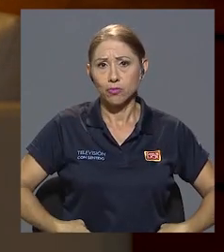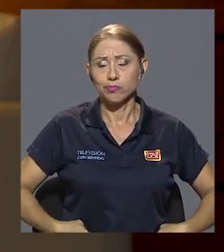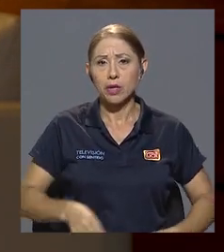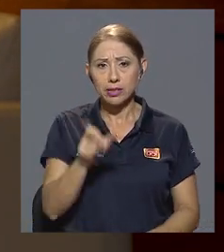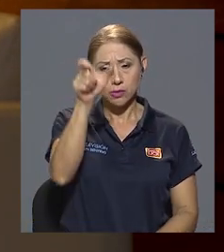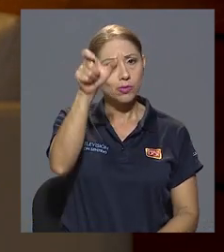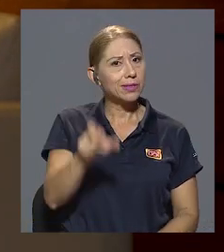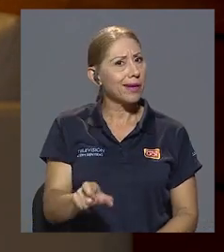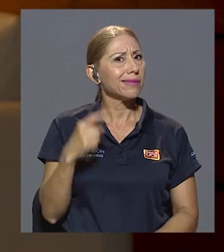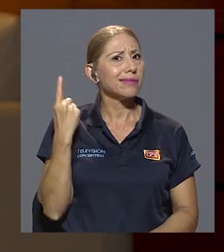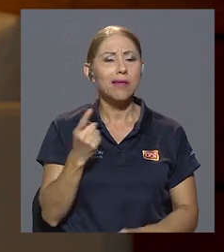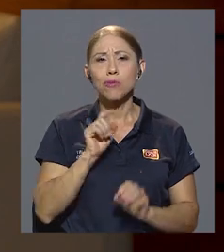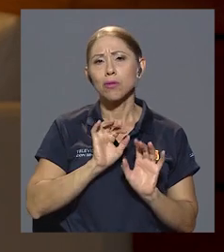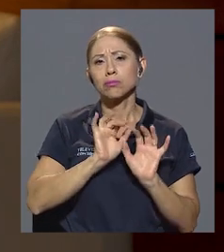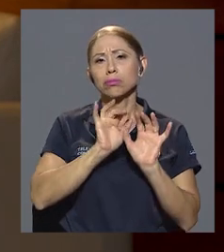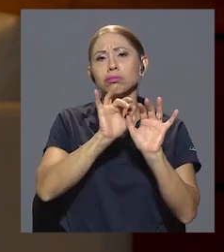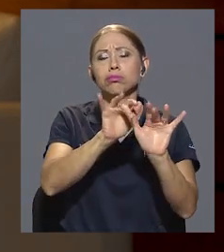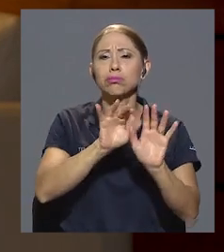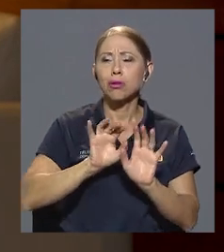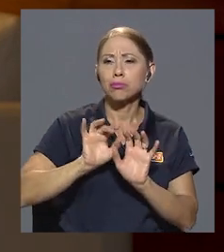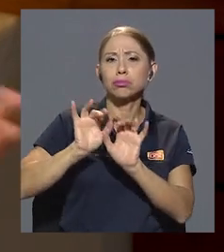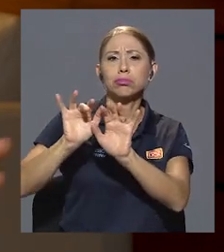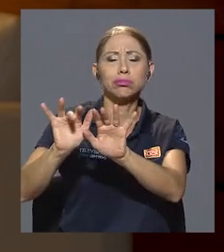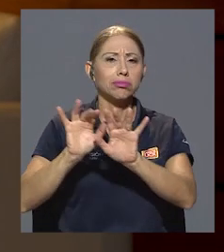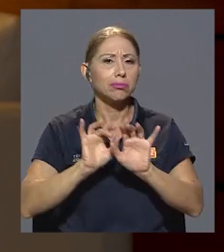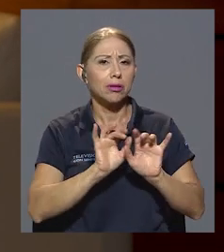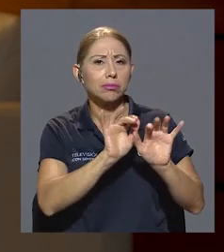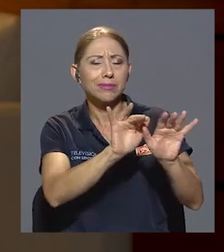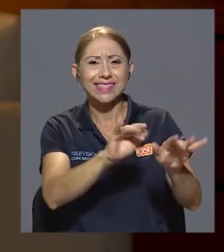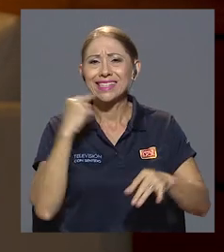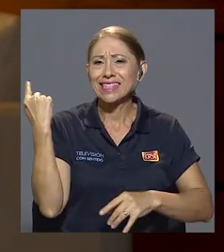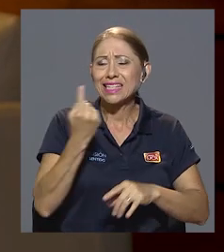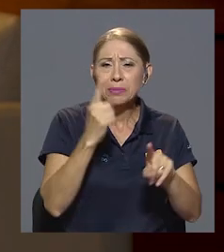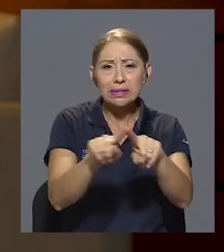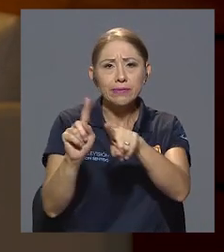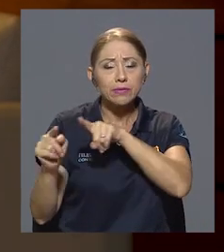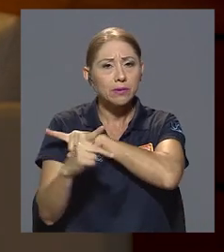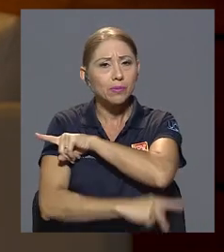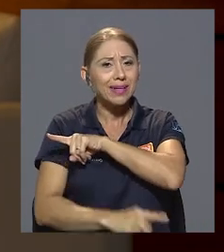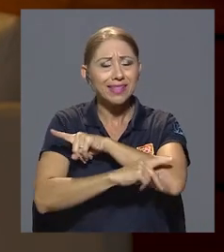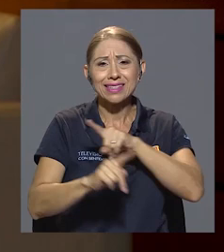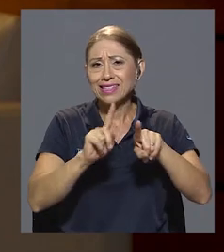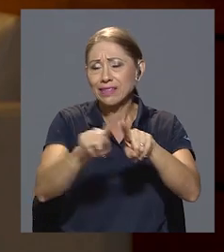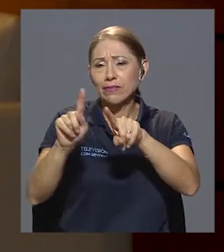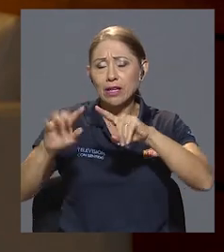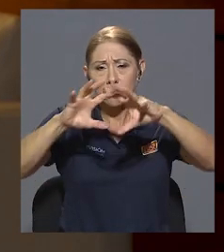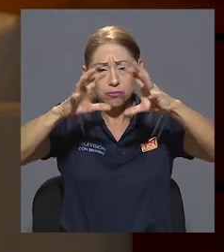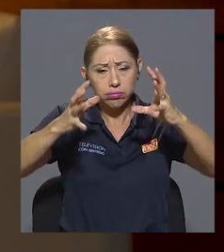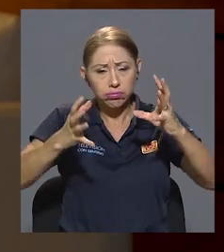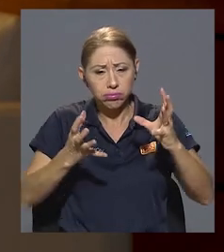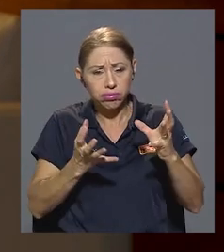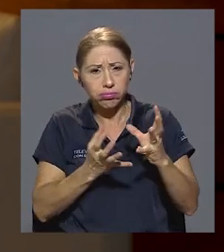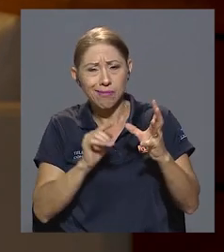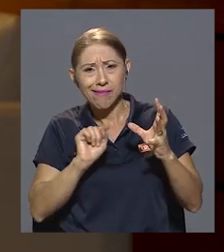un ser migrante ha migrado en todas las latitudes y en todas las direcciones